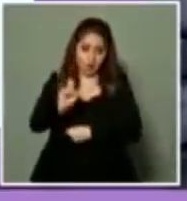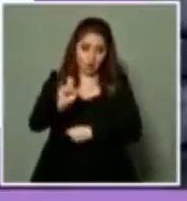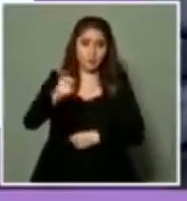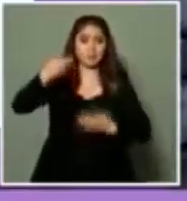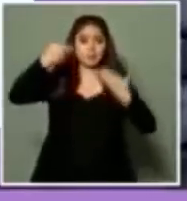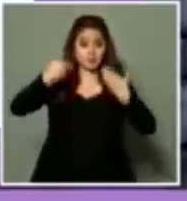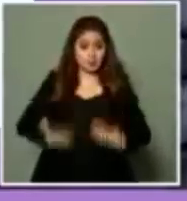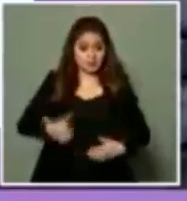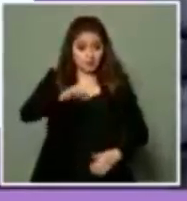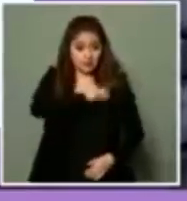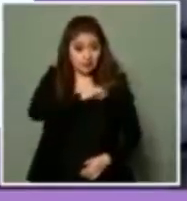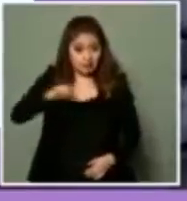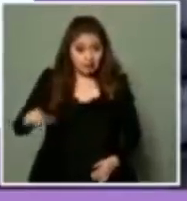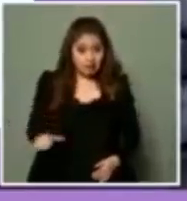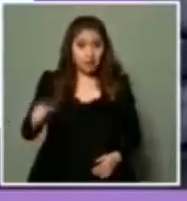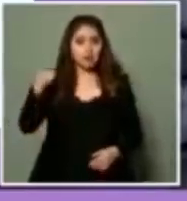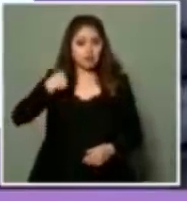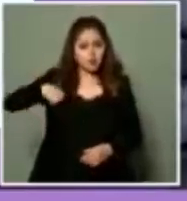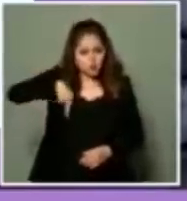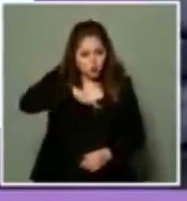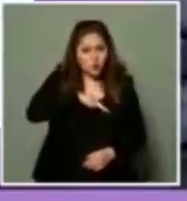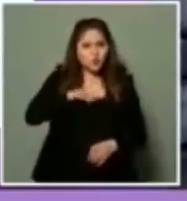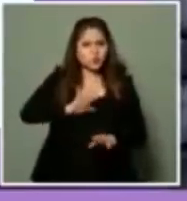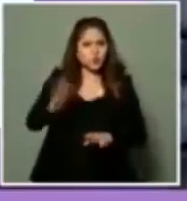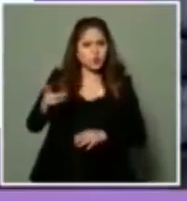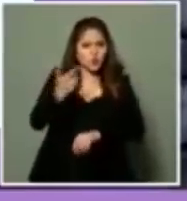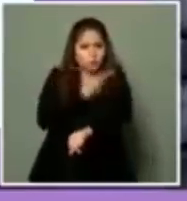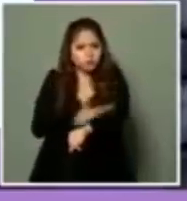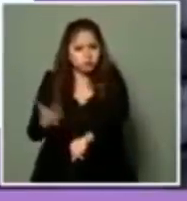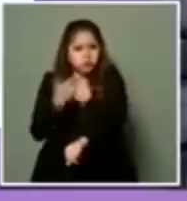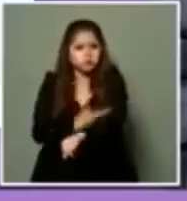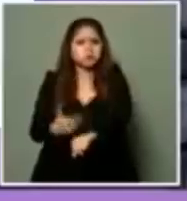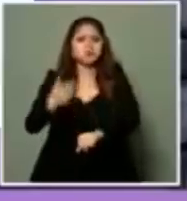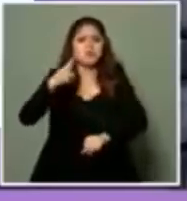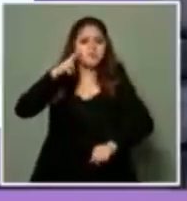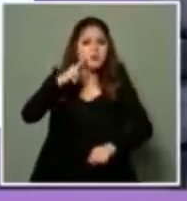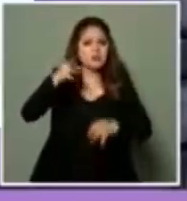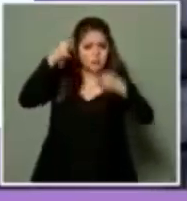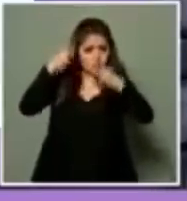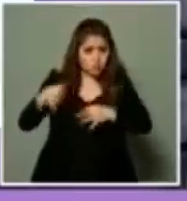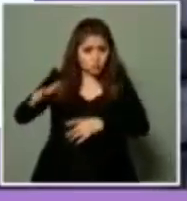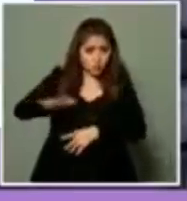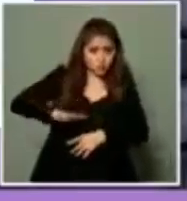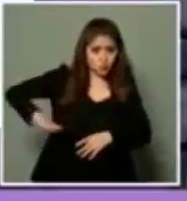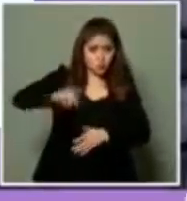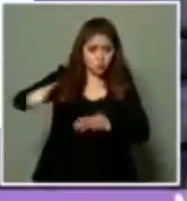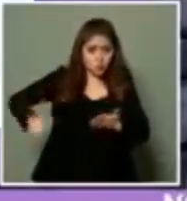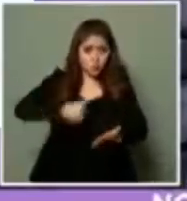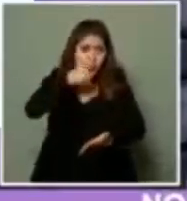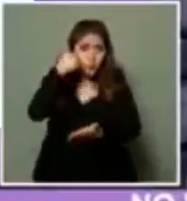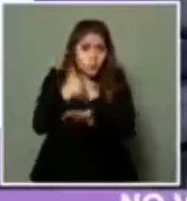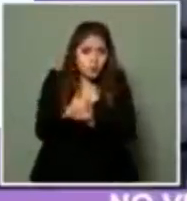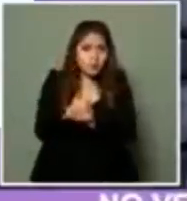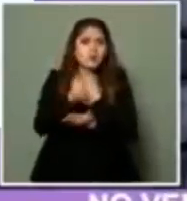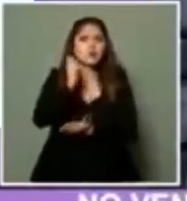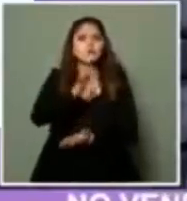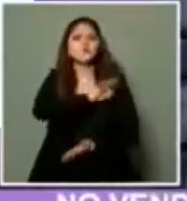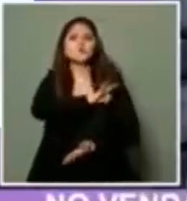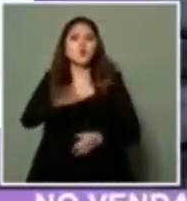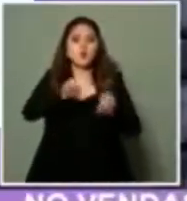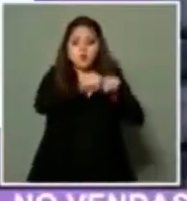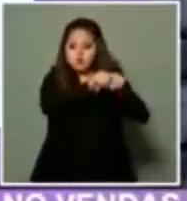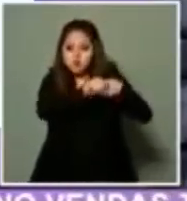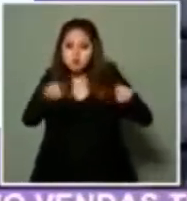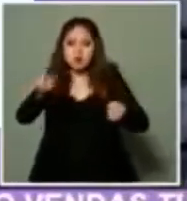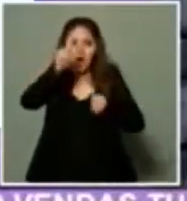alcaldía estaremos coordinando estos esfuerzos para garantizar que esta ciudad pueda redistribuir el